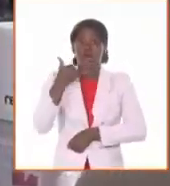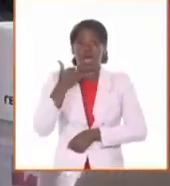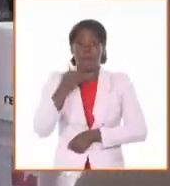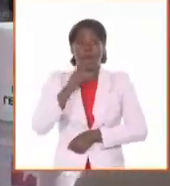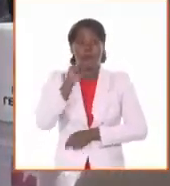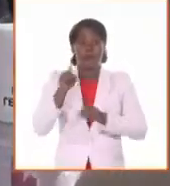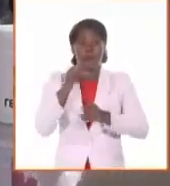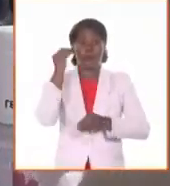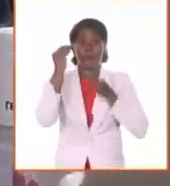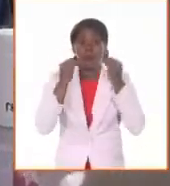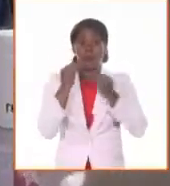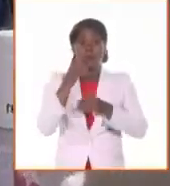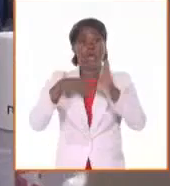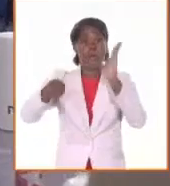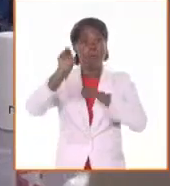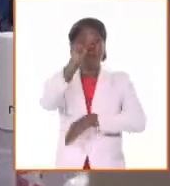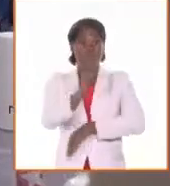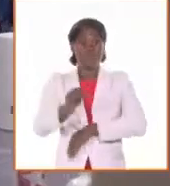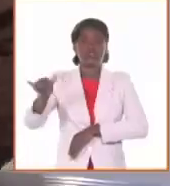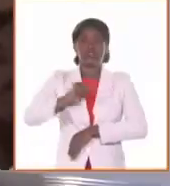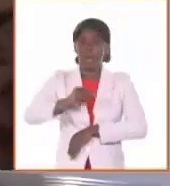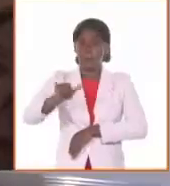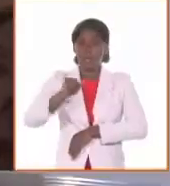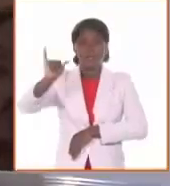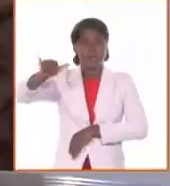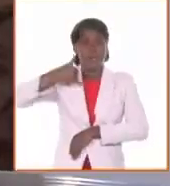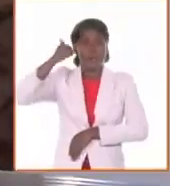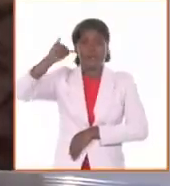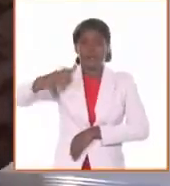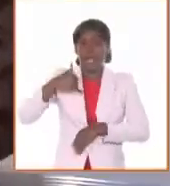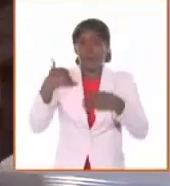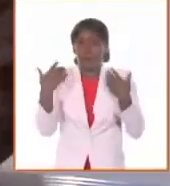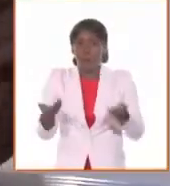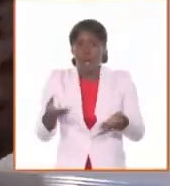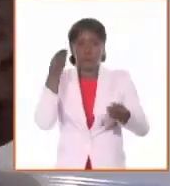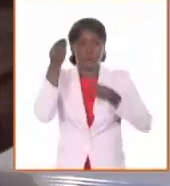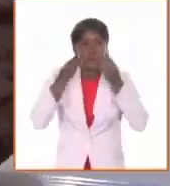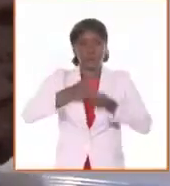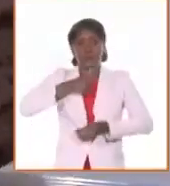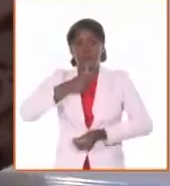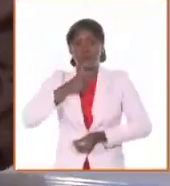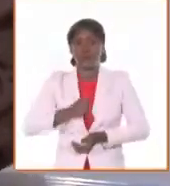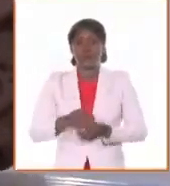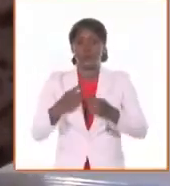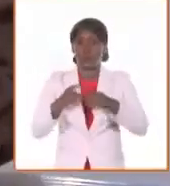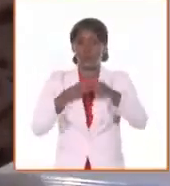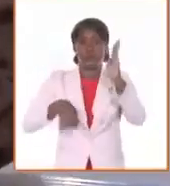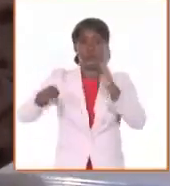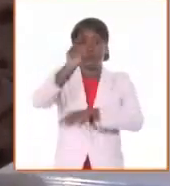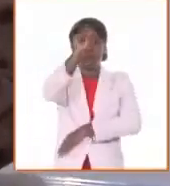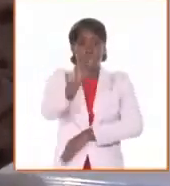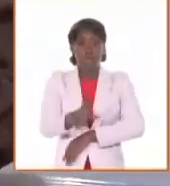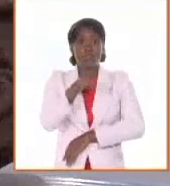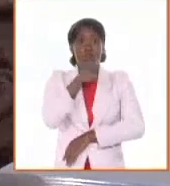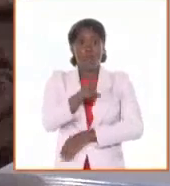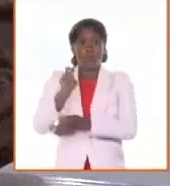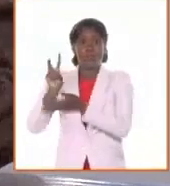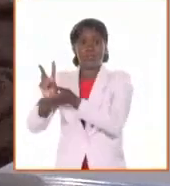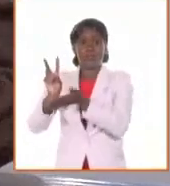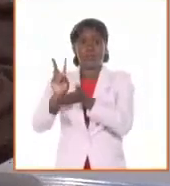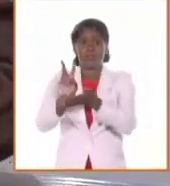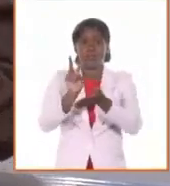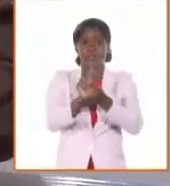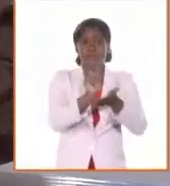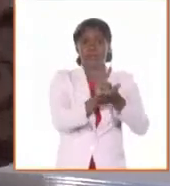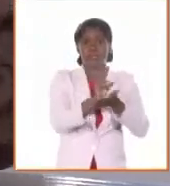las opiniones perfectamente Pero además el ministro es uno de los que más visita las unidades de prestación de servicio